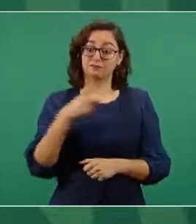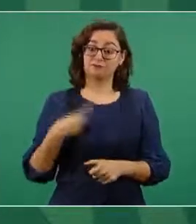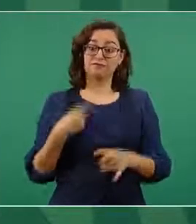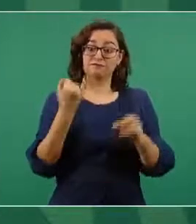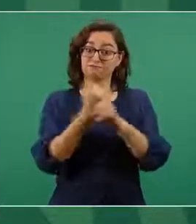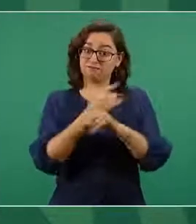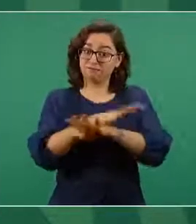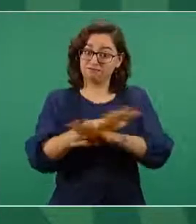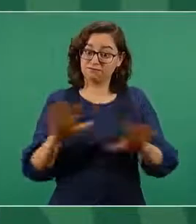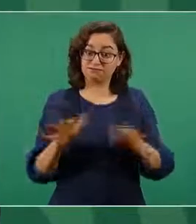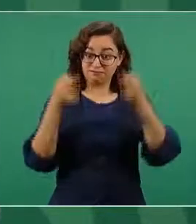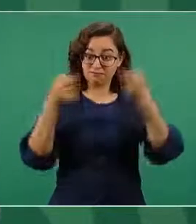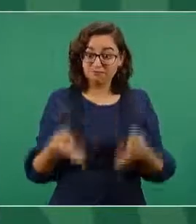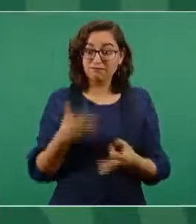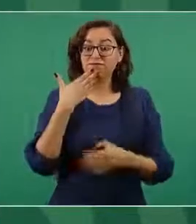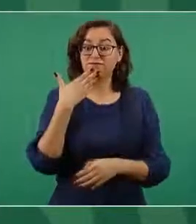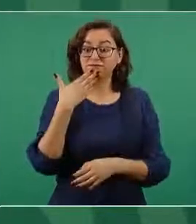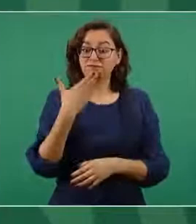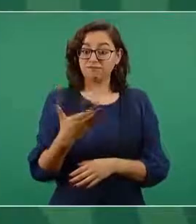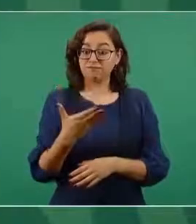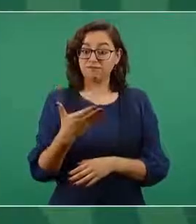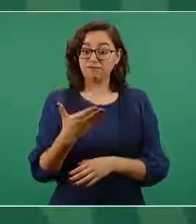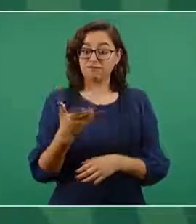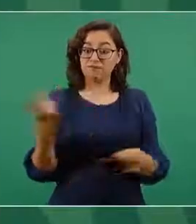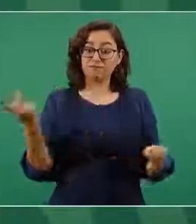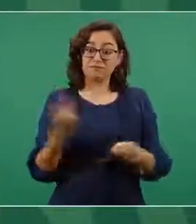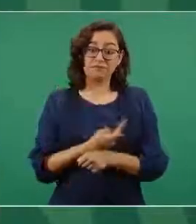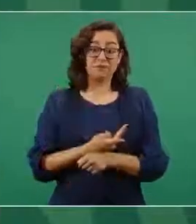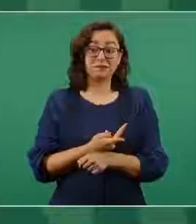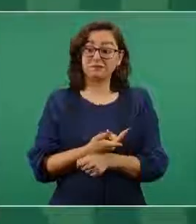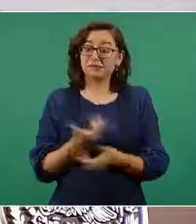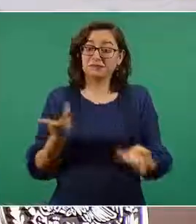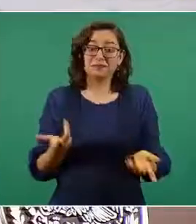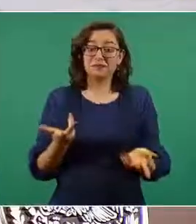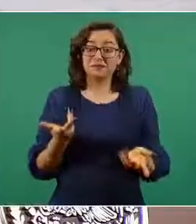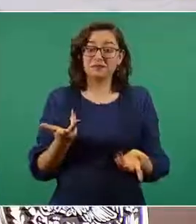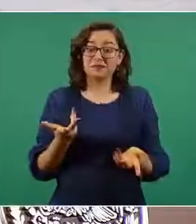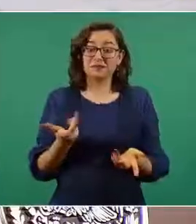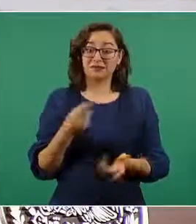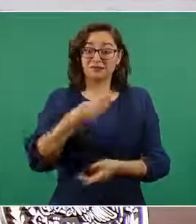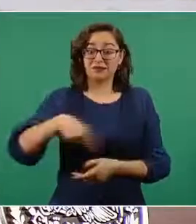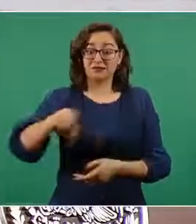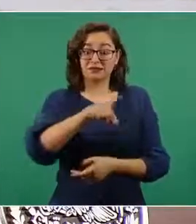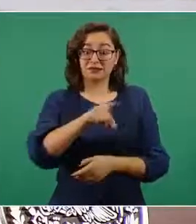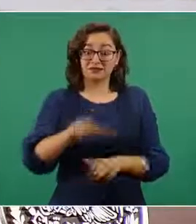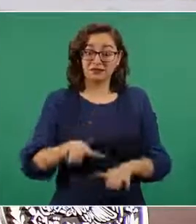informarles de que desde el